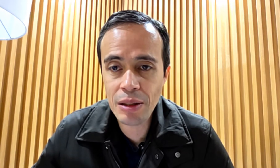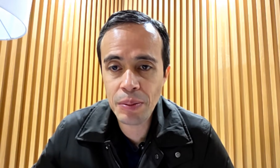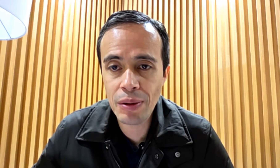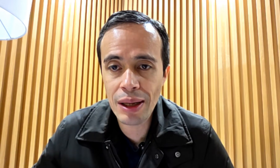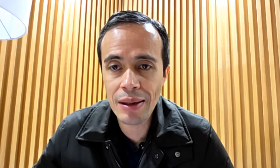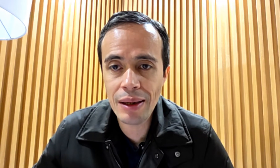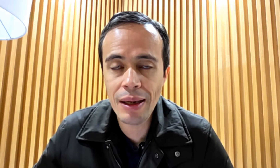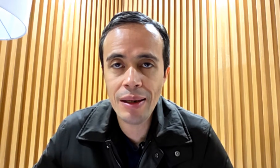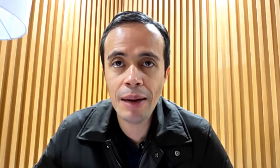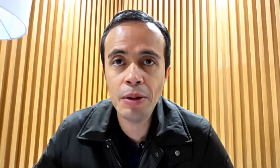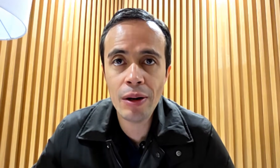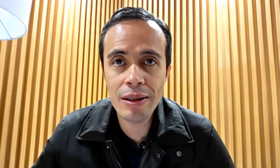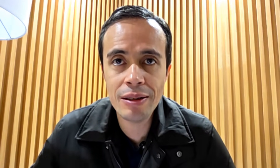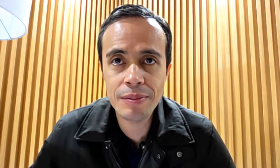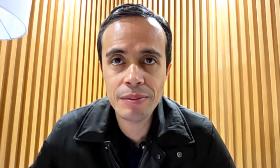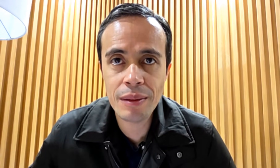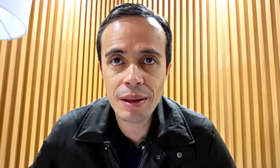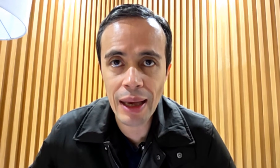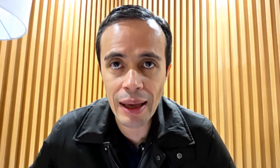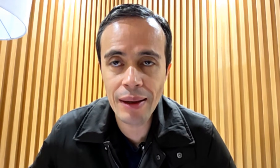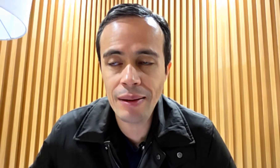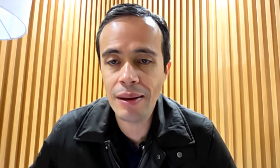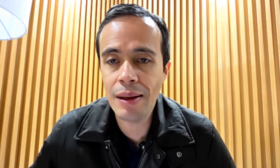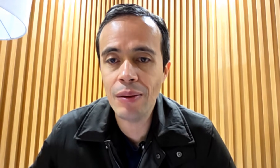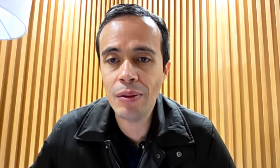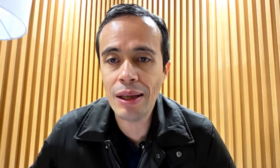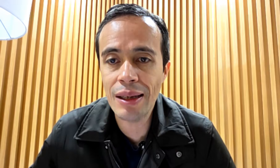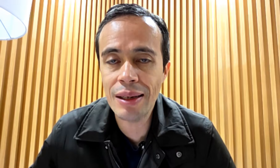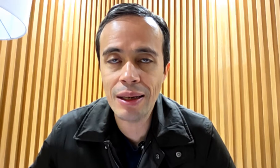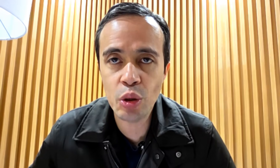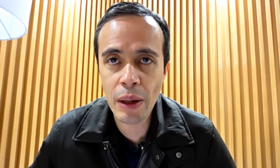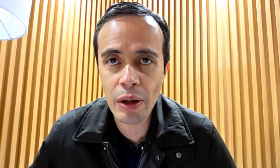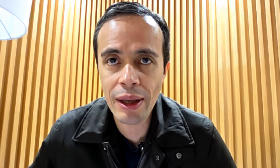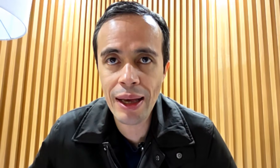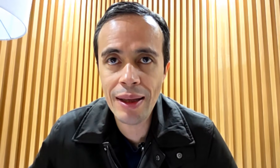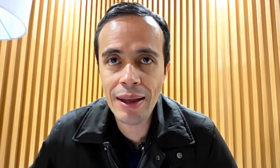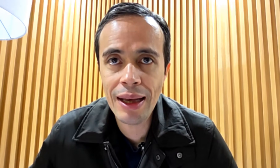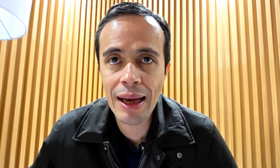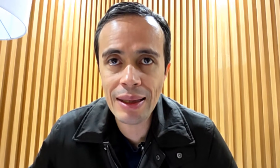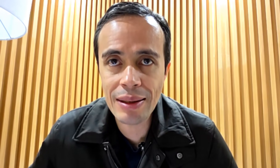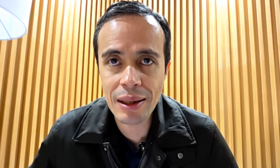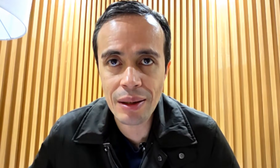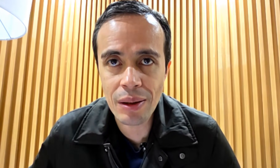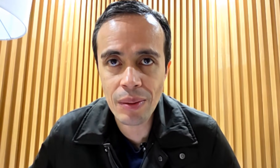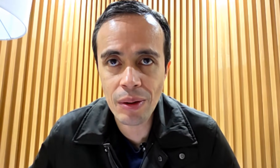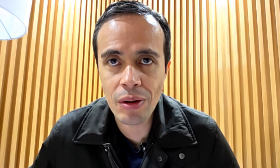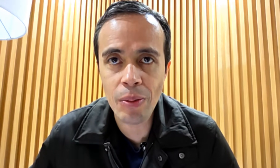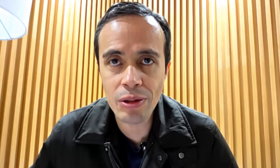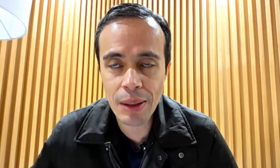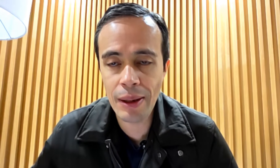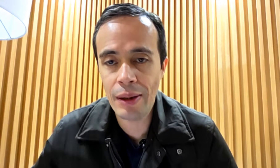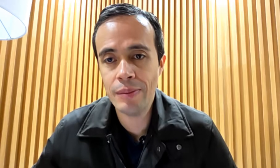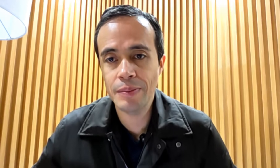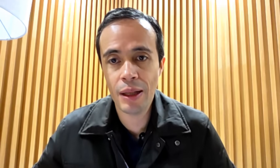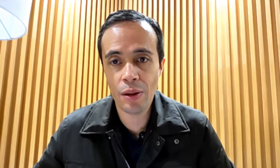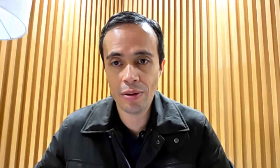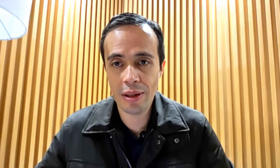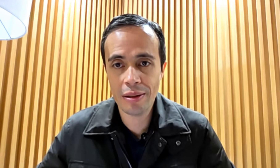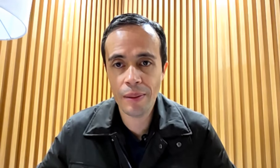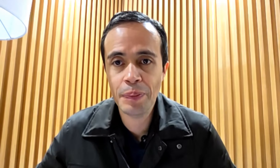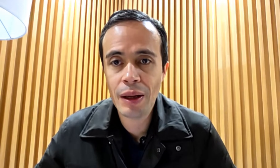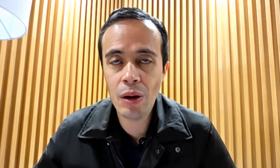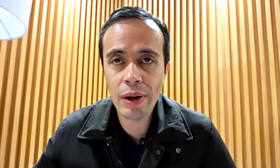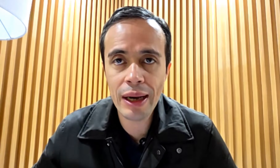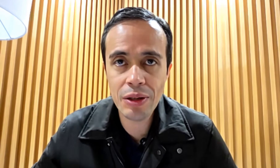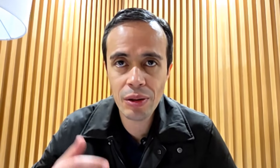se transportan en camiones que utilizan en su mayoría el diésel como combustible, ¿no?